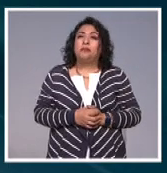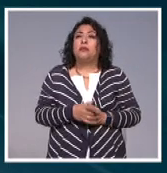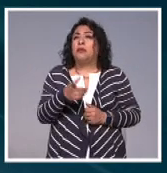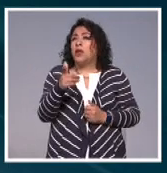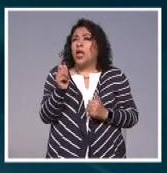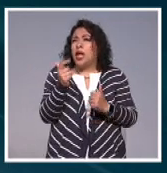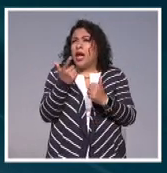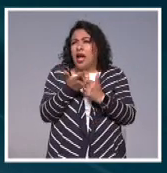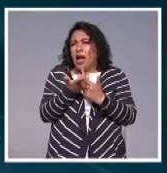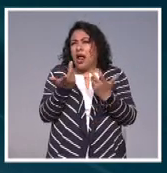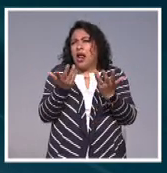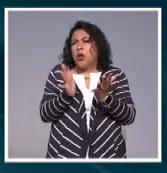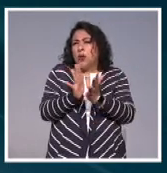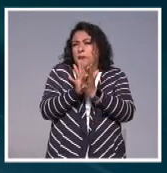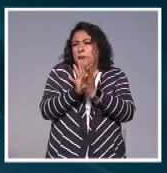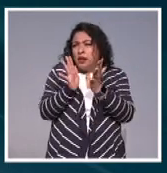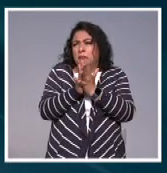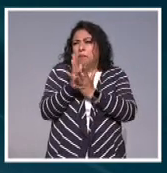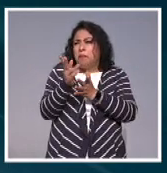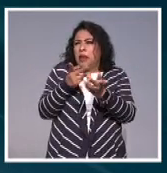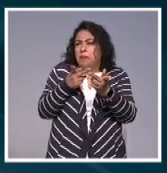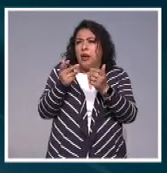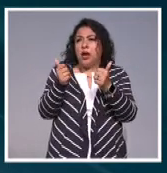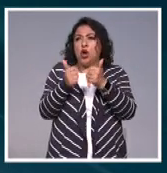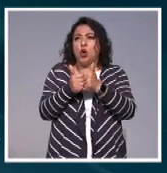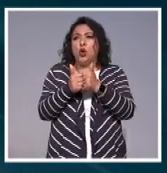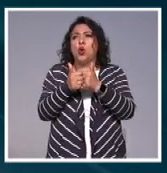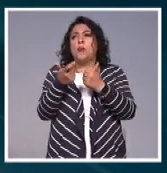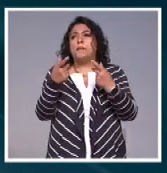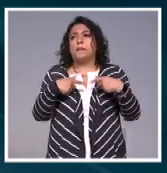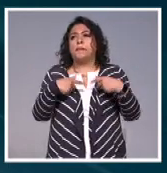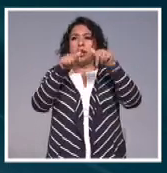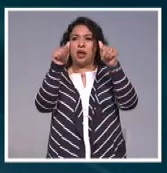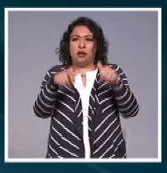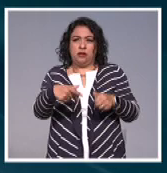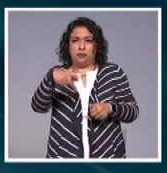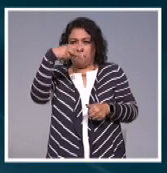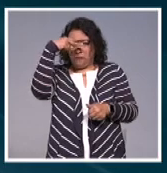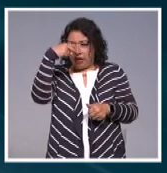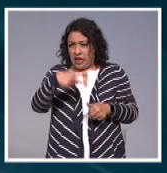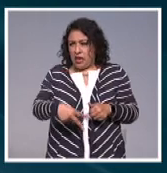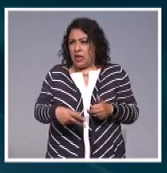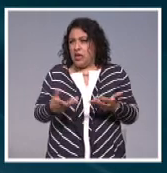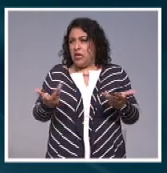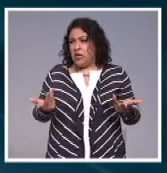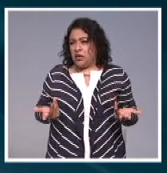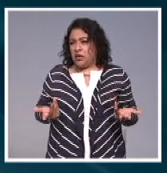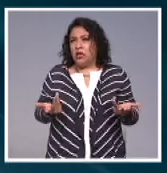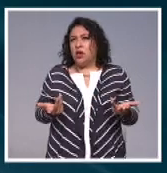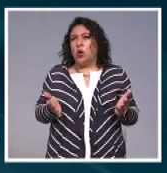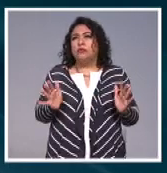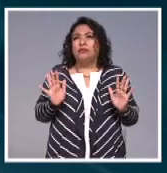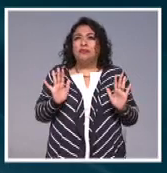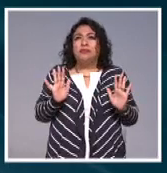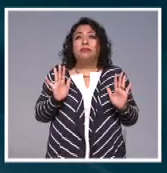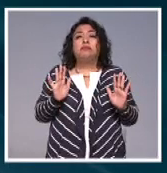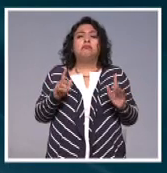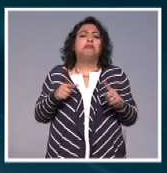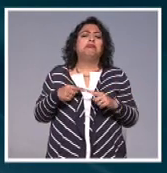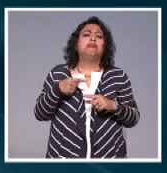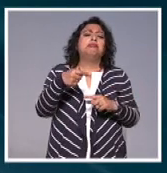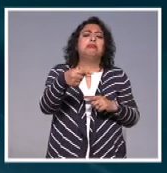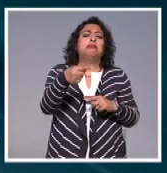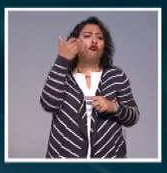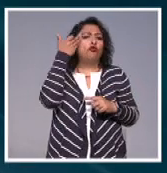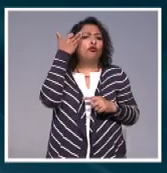¿Tienes planeada alguna colaboración directa con artistas mexicanos en el mediano